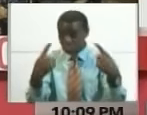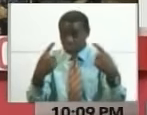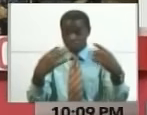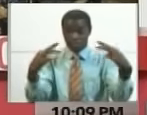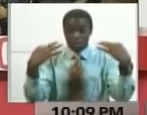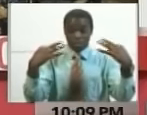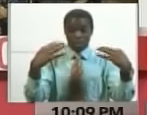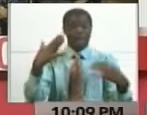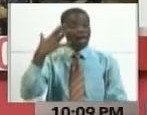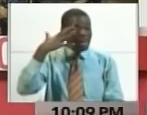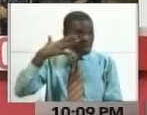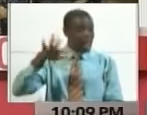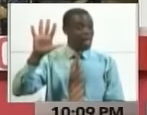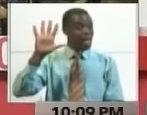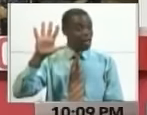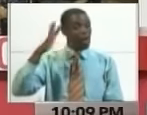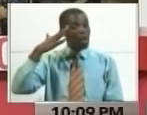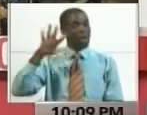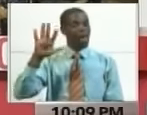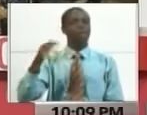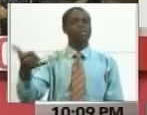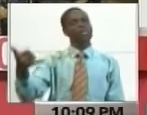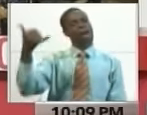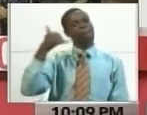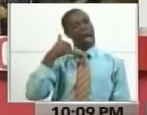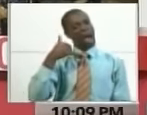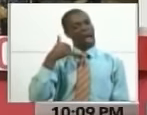Escuchen. Creo que tenemos una llamada en línea.